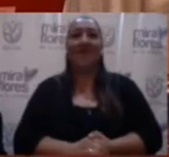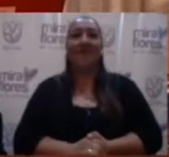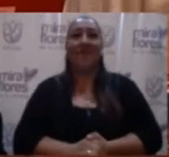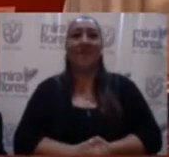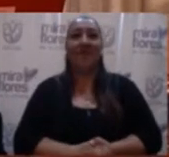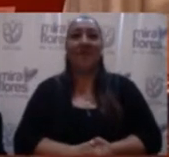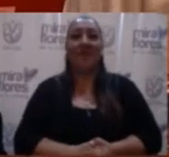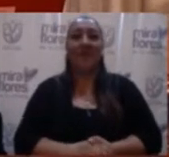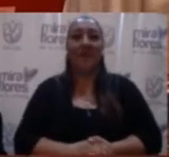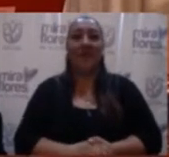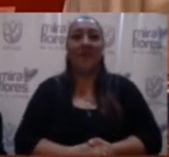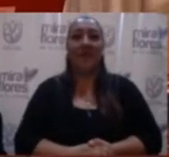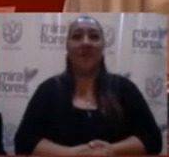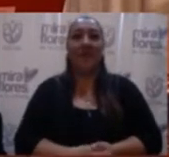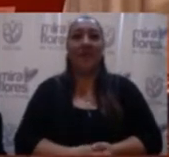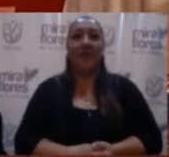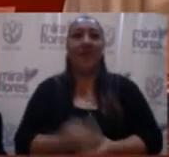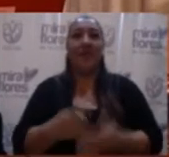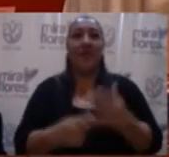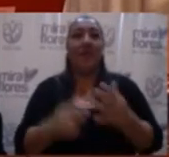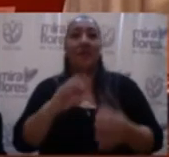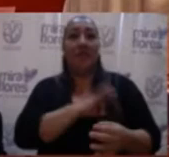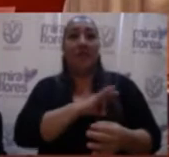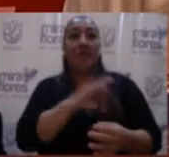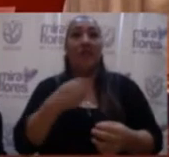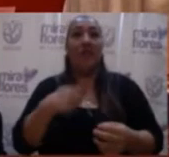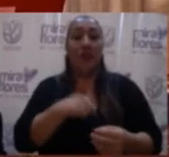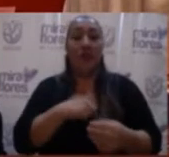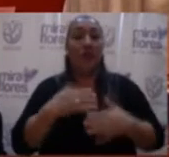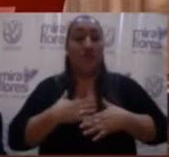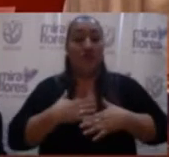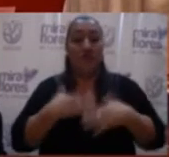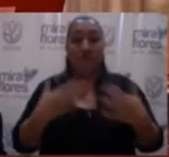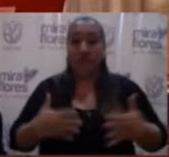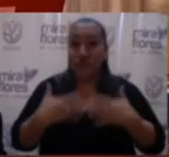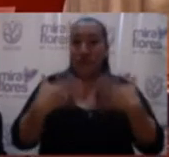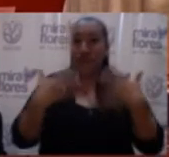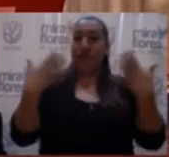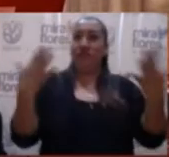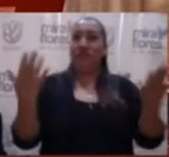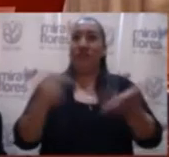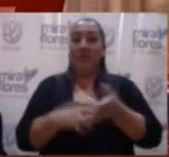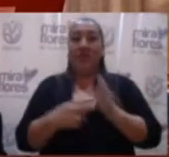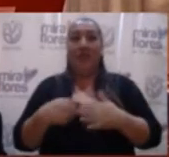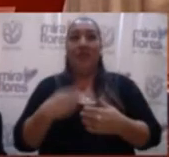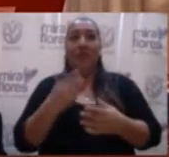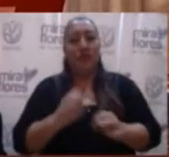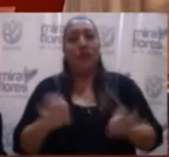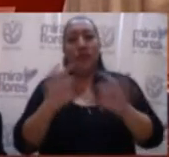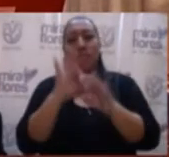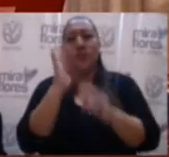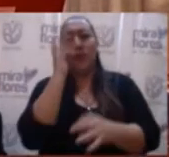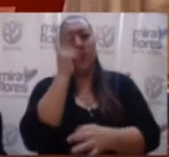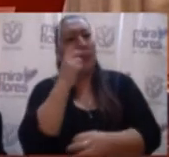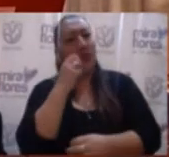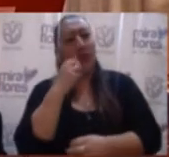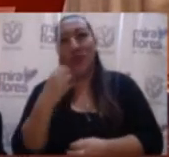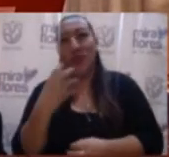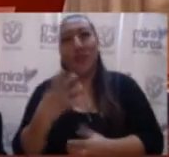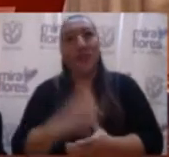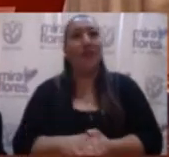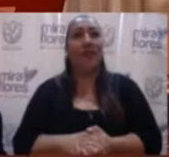trofeo que realmente nos enaltece, y la verdad que es muy bonito, y lo